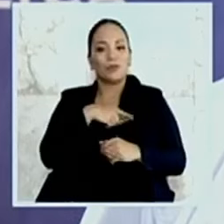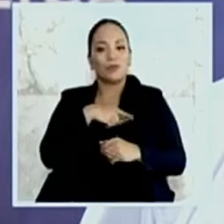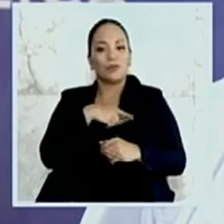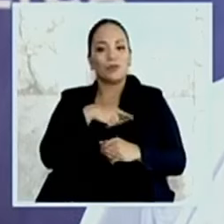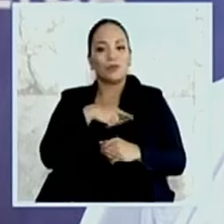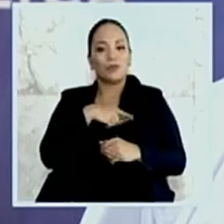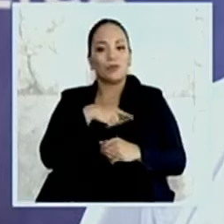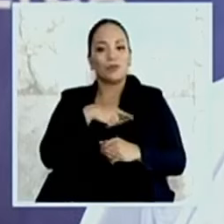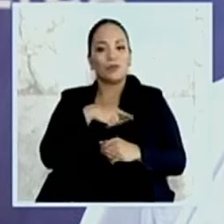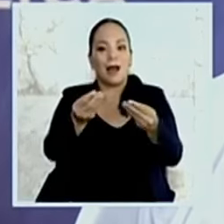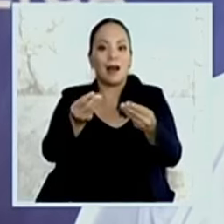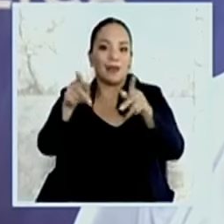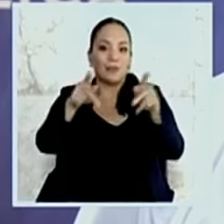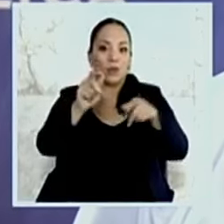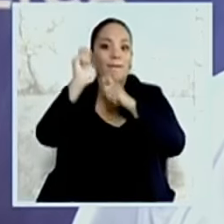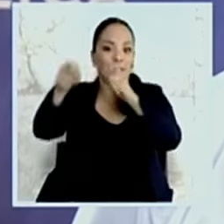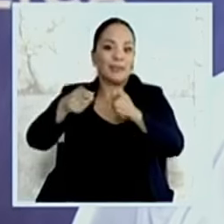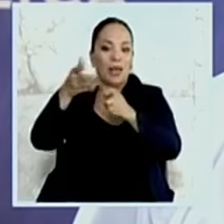hicimos lo